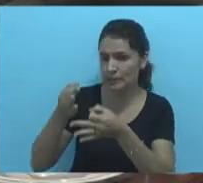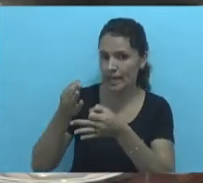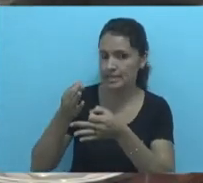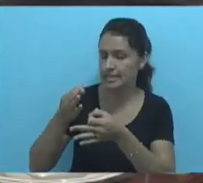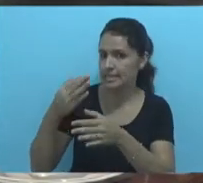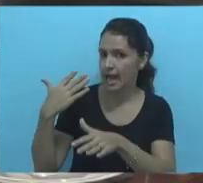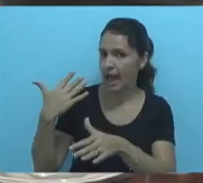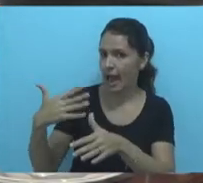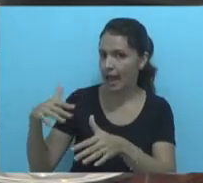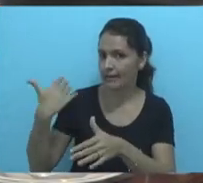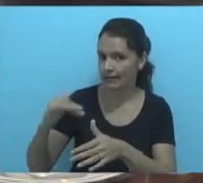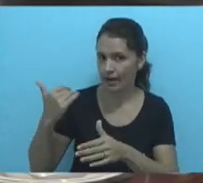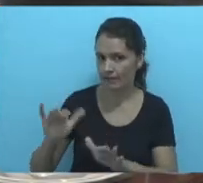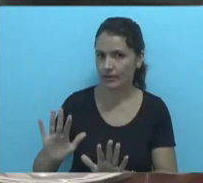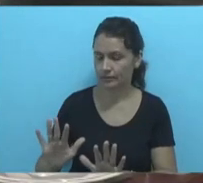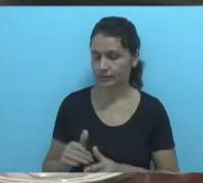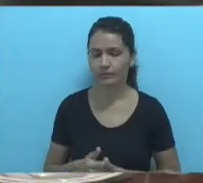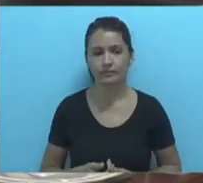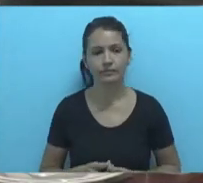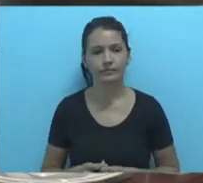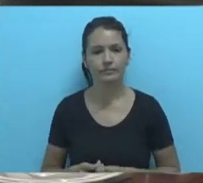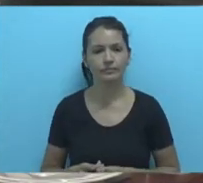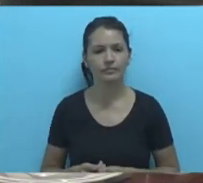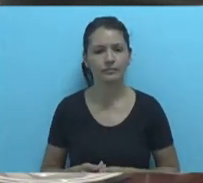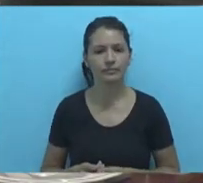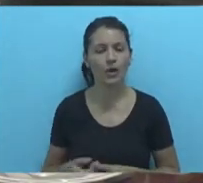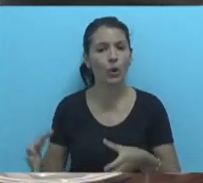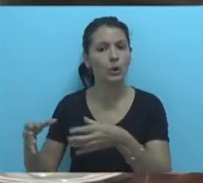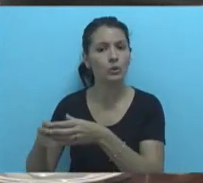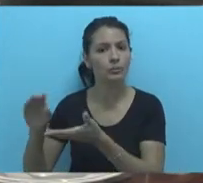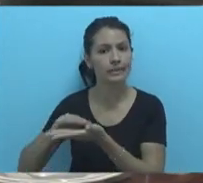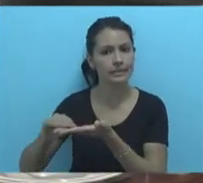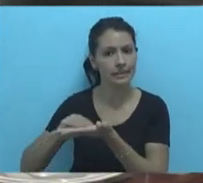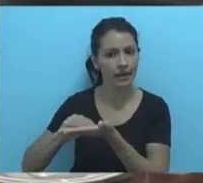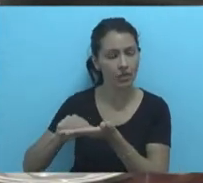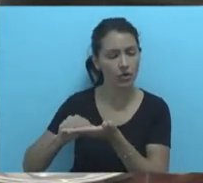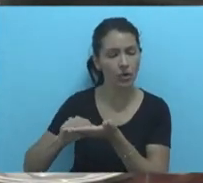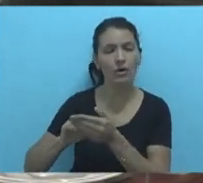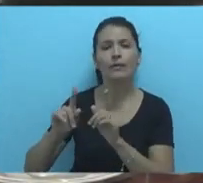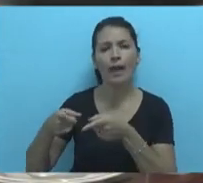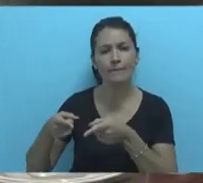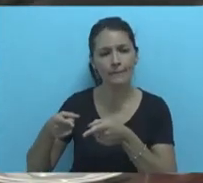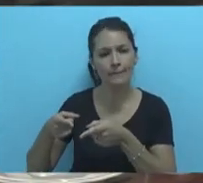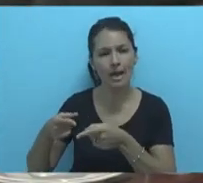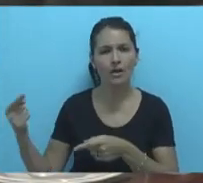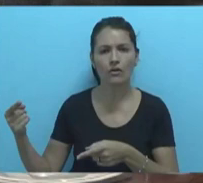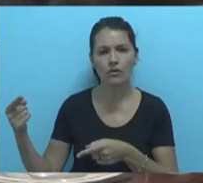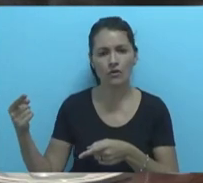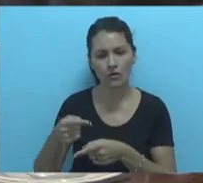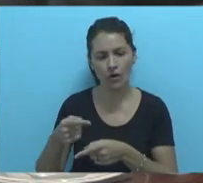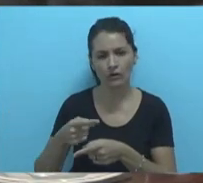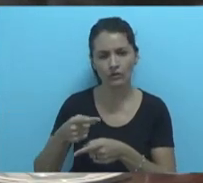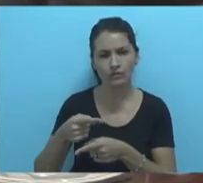somos conscientes que la Cámara de Senadores en su momento rechazó el pedido que hicieron los dos fiscales